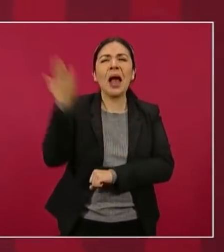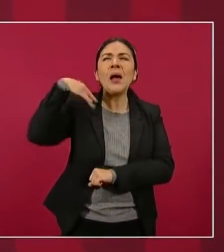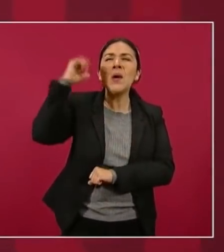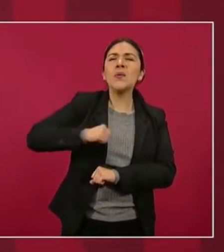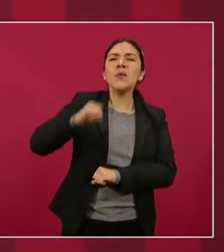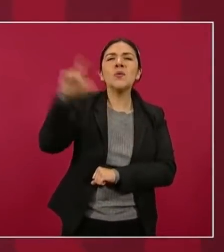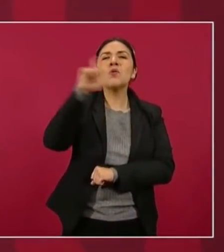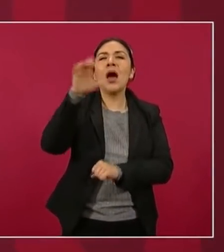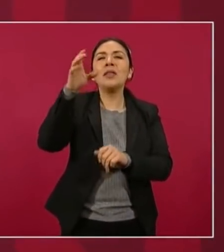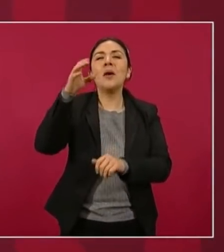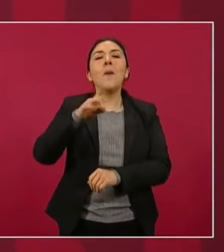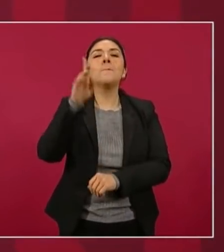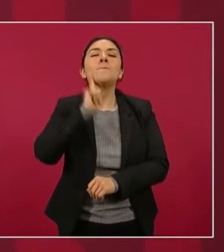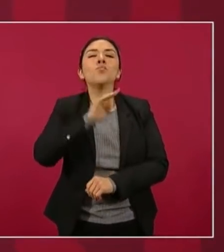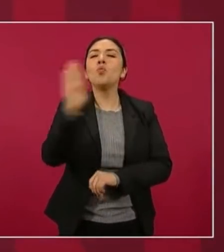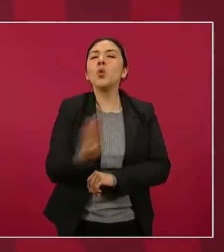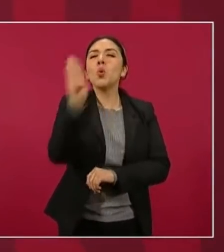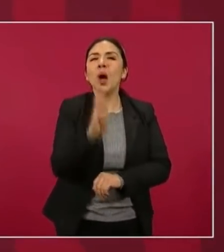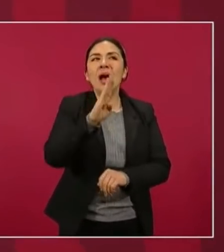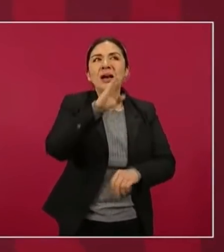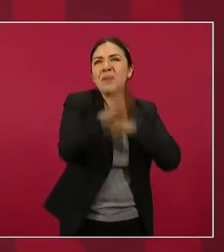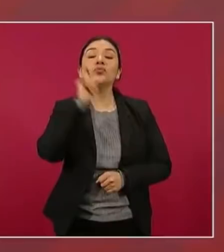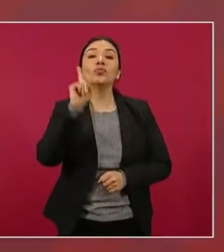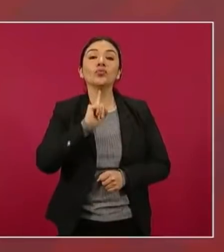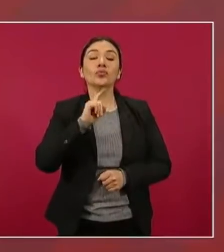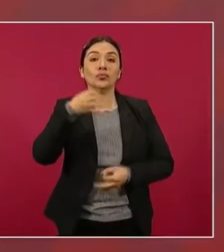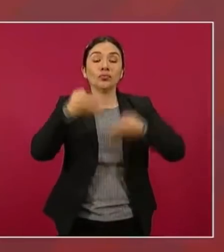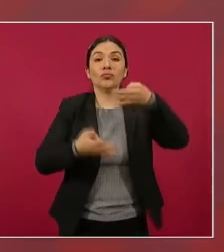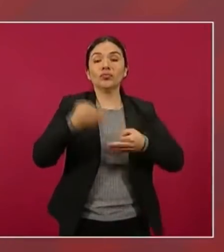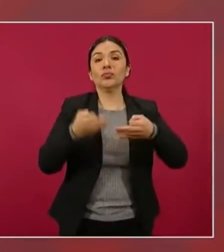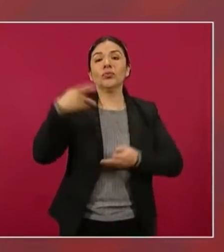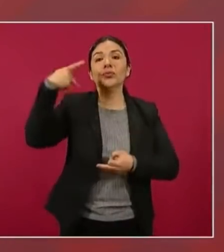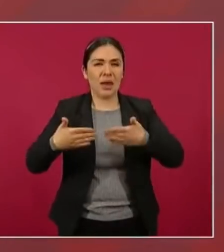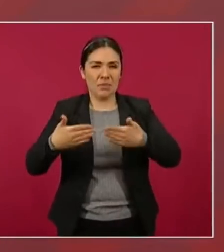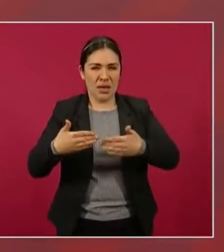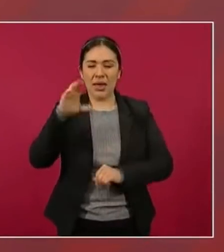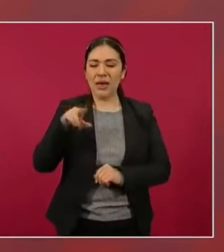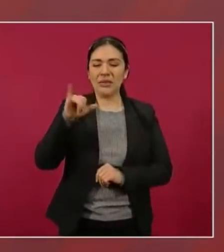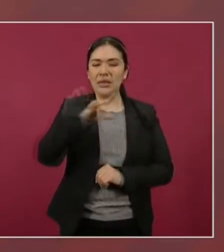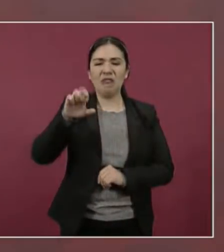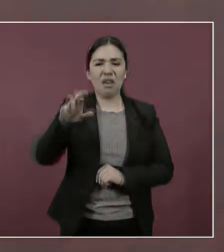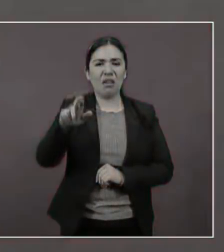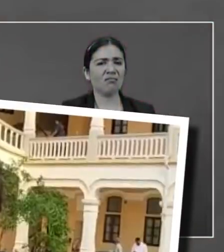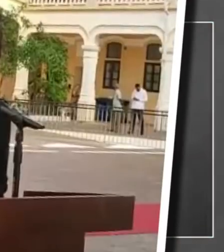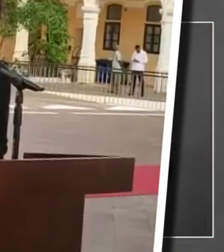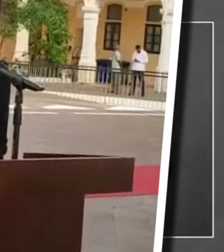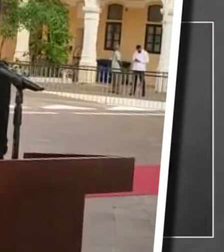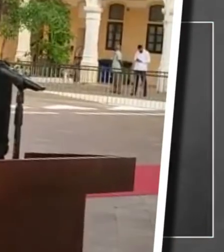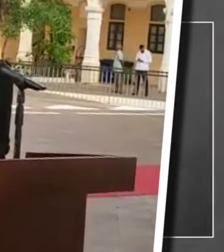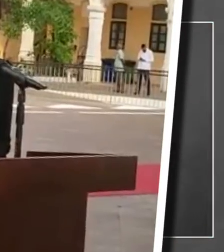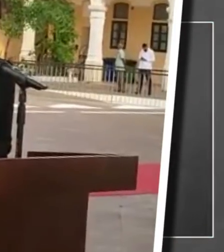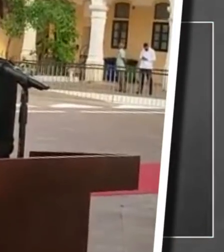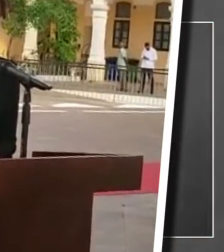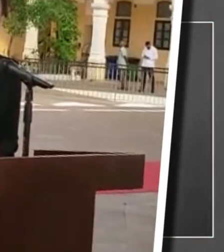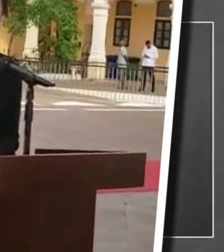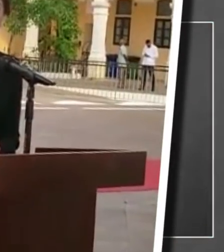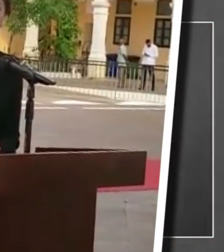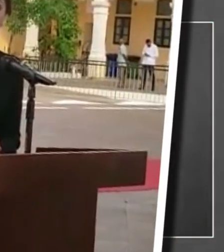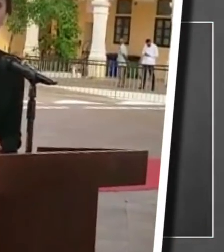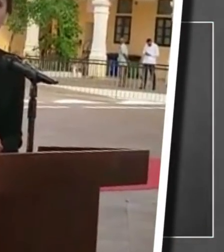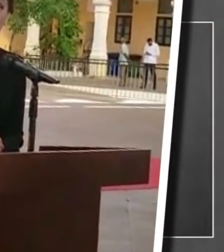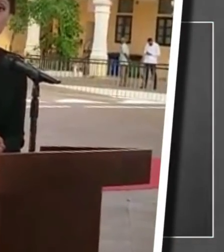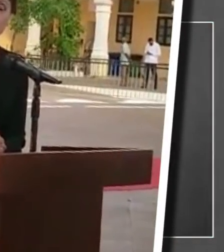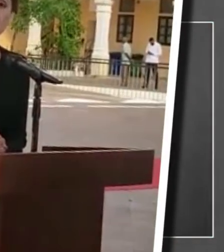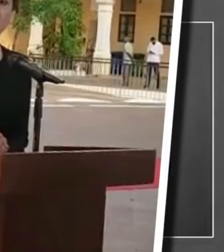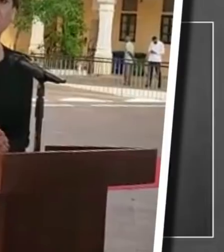la ministra o canciller de Panamá se inconformó. La Cancillería panameña ya